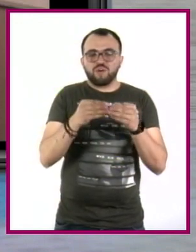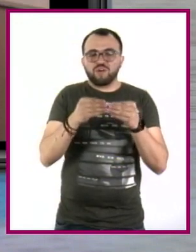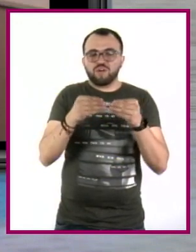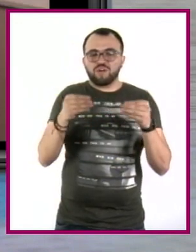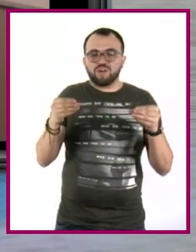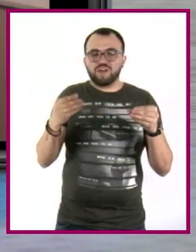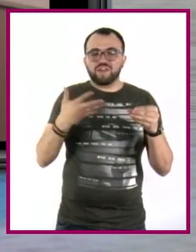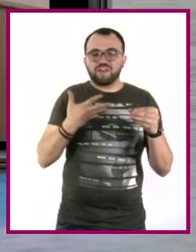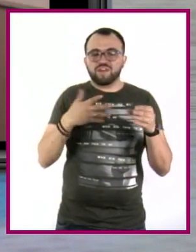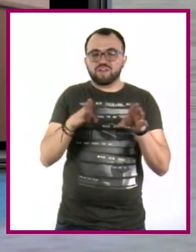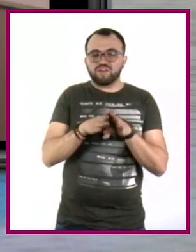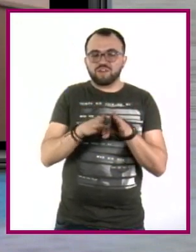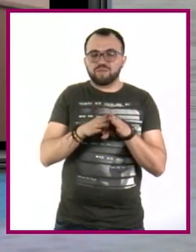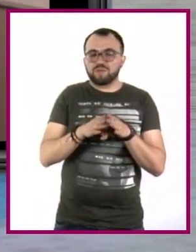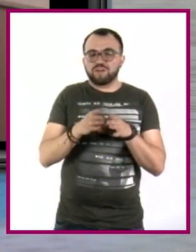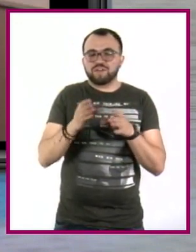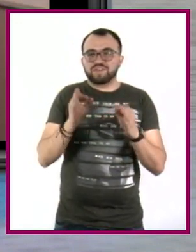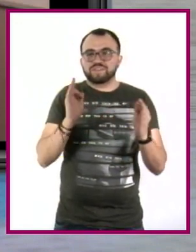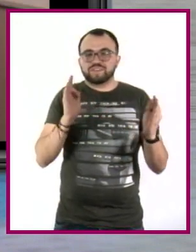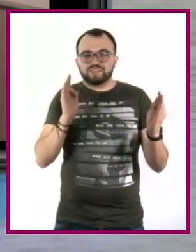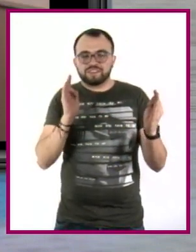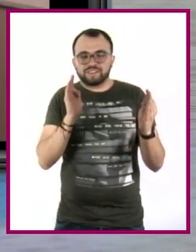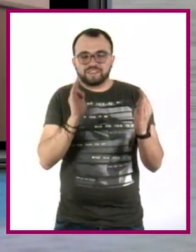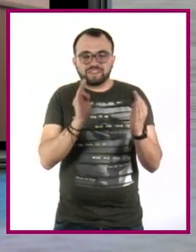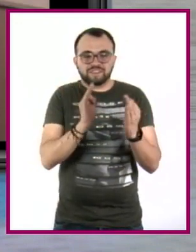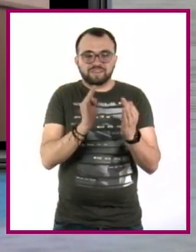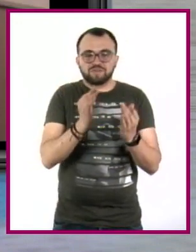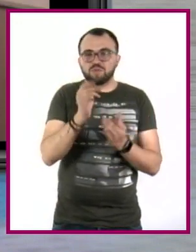de refracción muy cercano a 1, ¿sí?